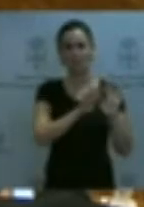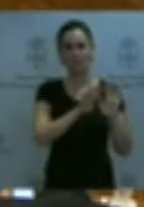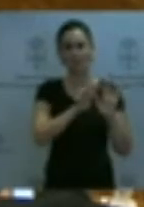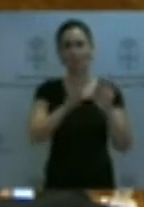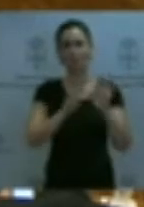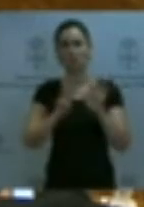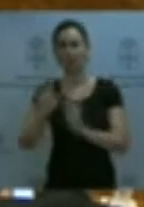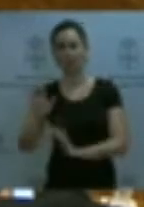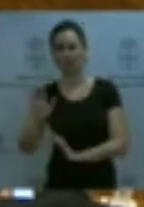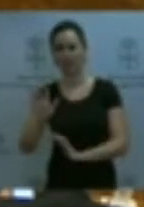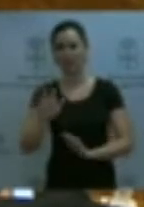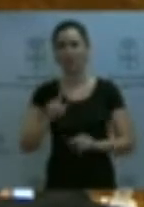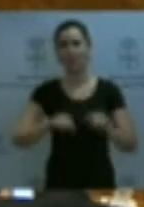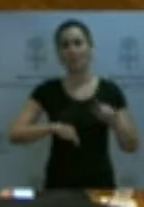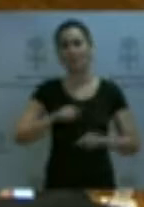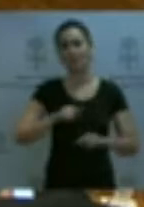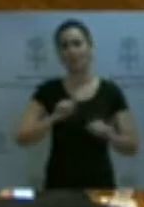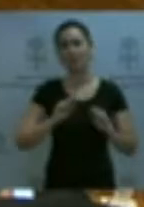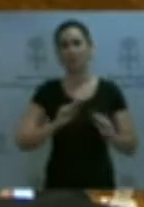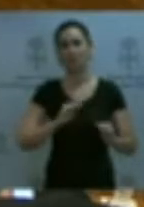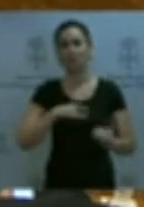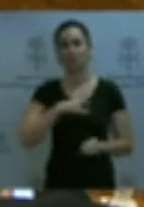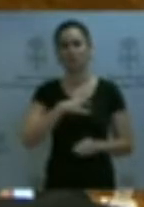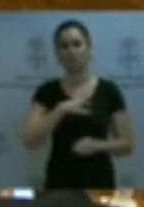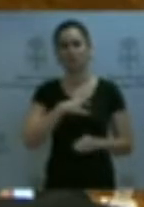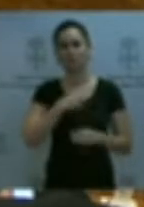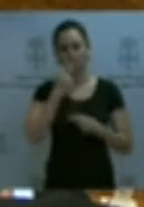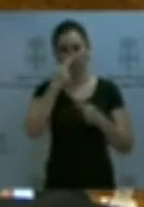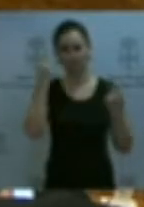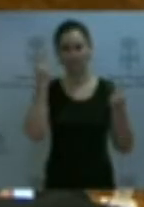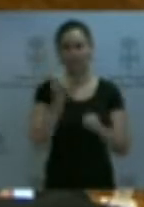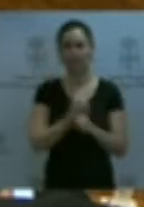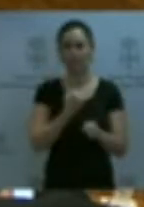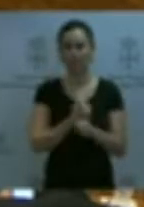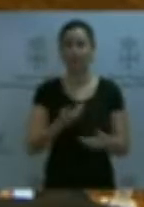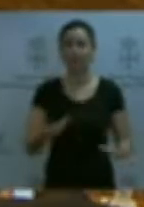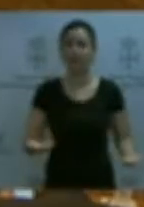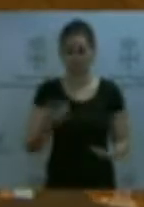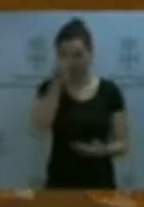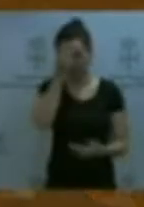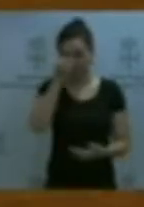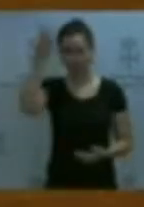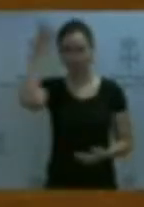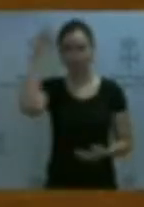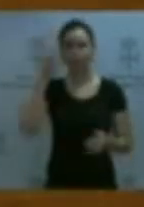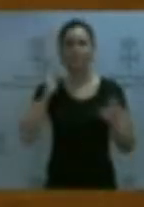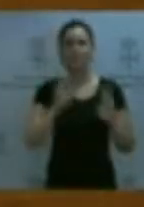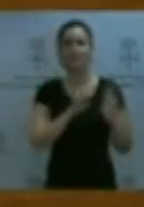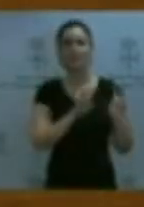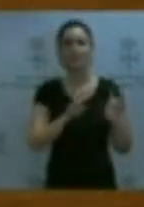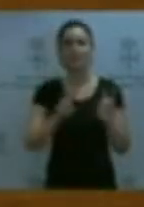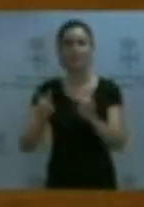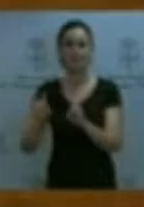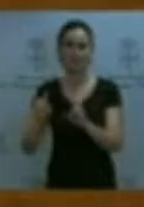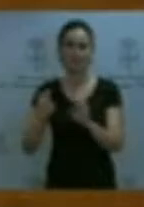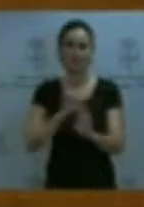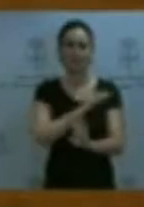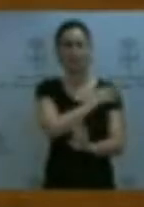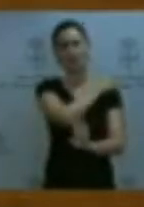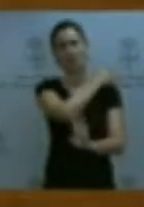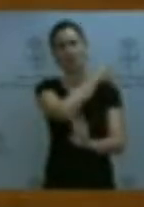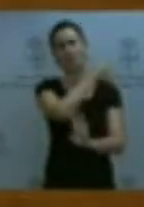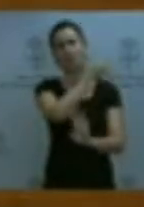podrán imaginarse la de acontecimientos históricos, sociales, la de cambios demográficos, y luego